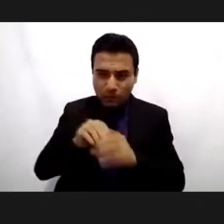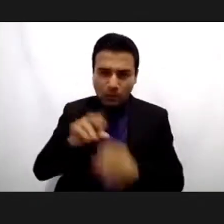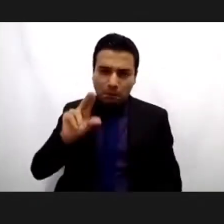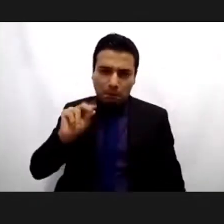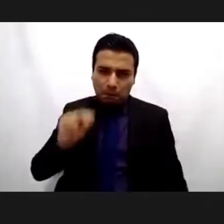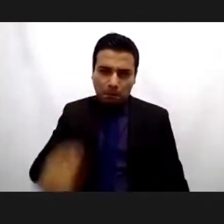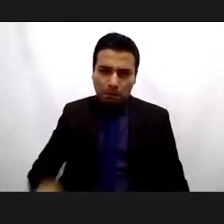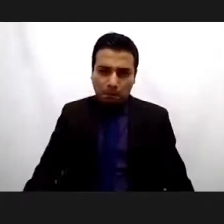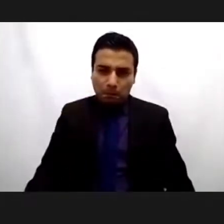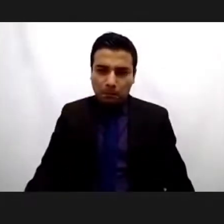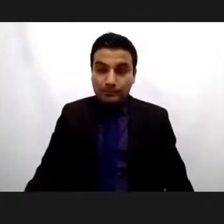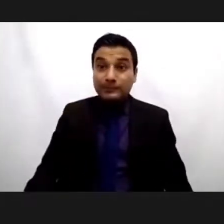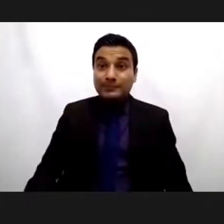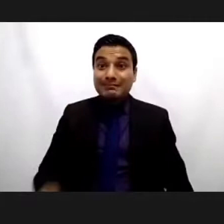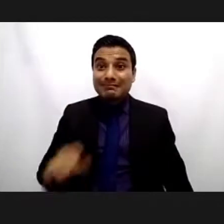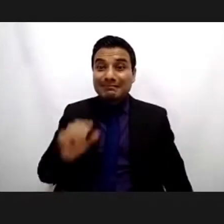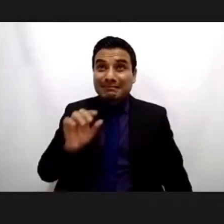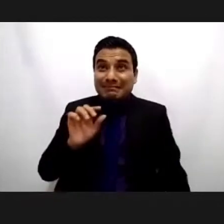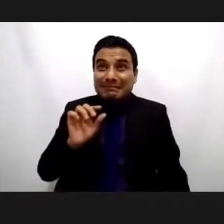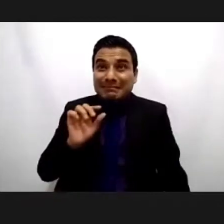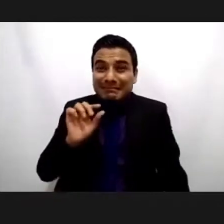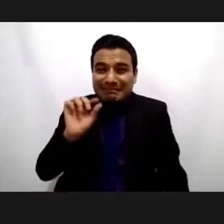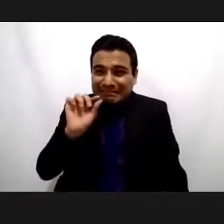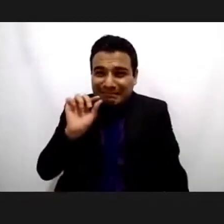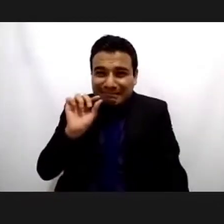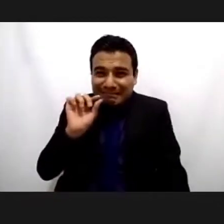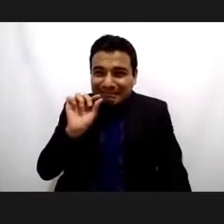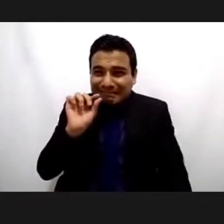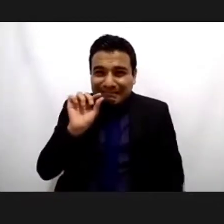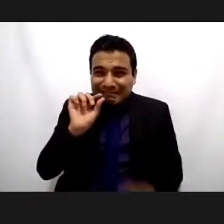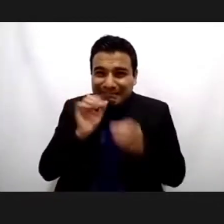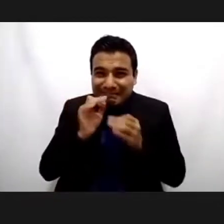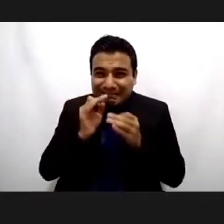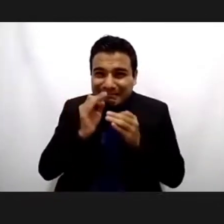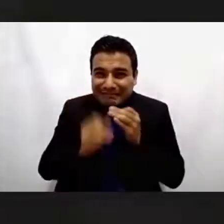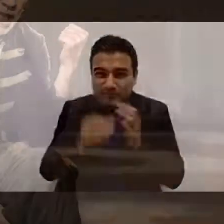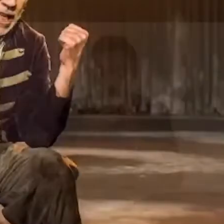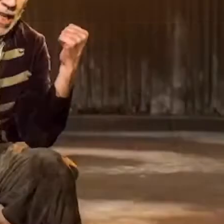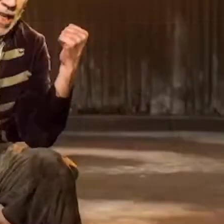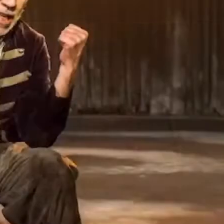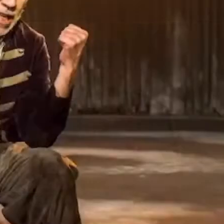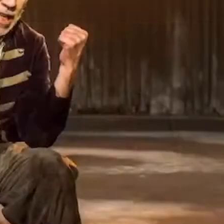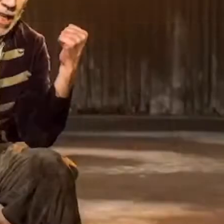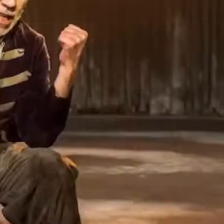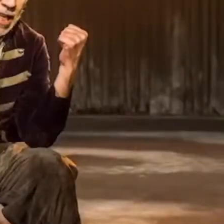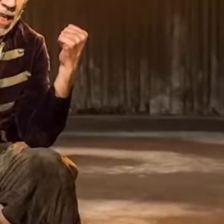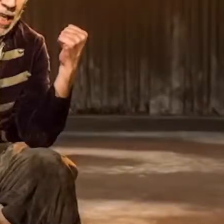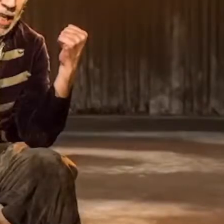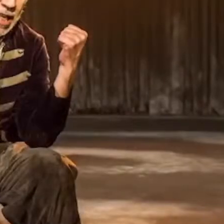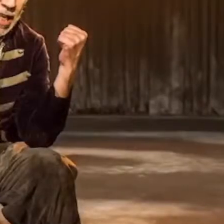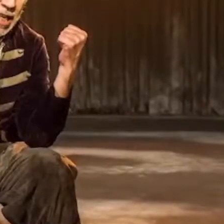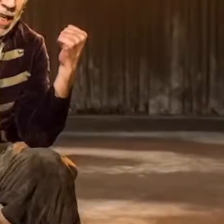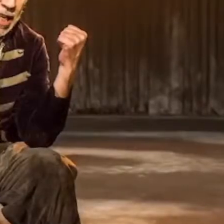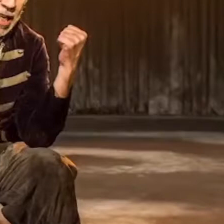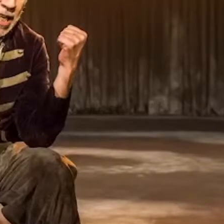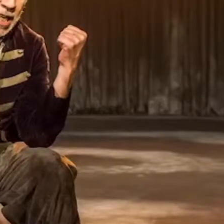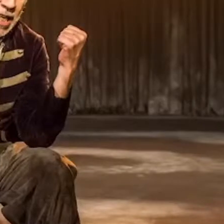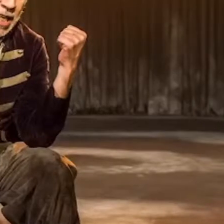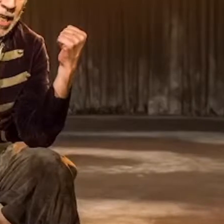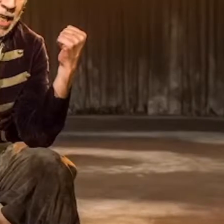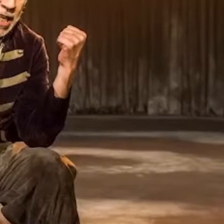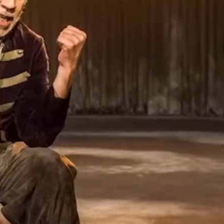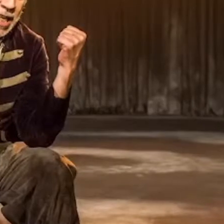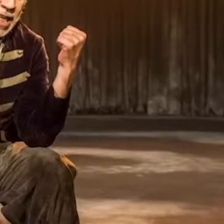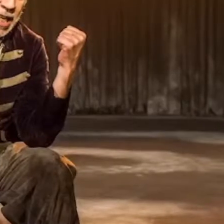Mauricio, nos quedan muy poquitos minutos, pero aprovechamos para hacer una pregunta más. Le pediría a Ximena, por favor,